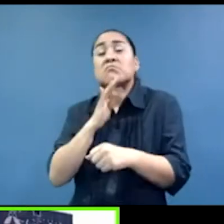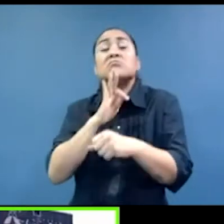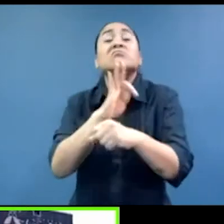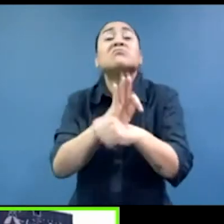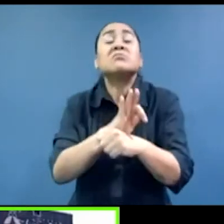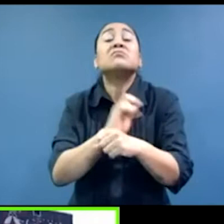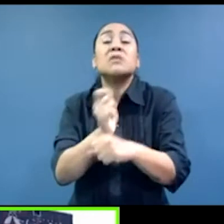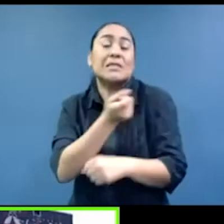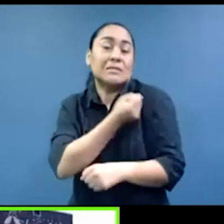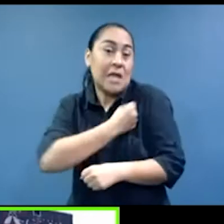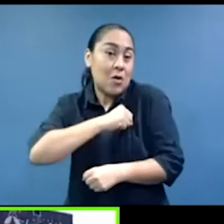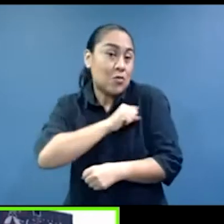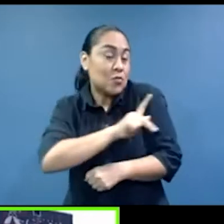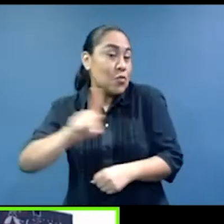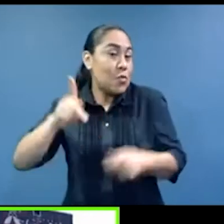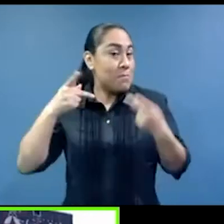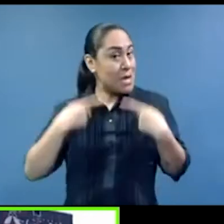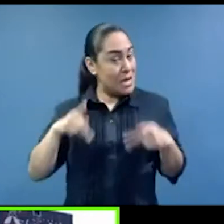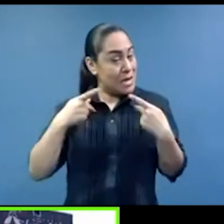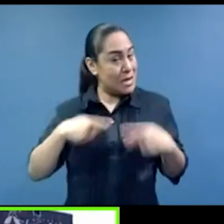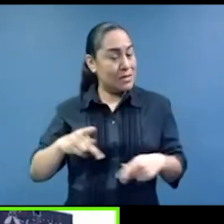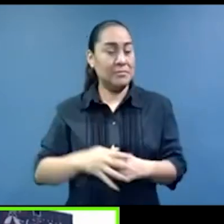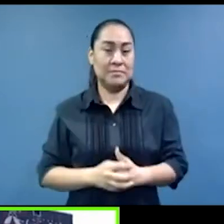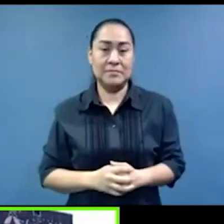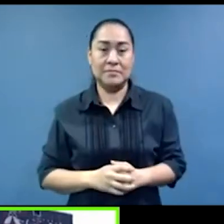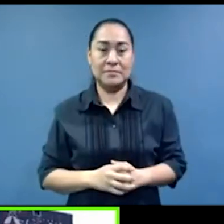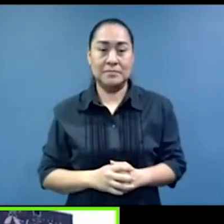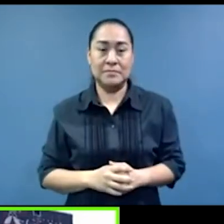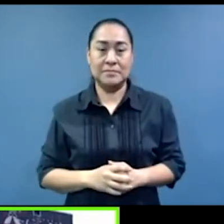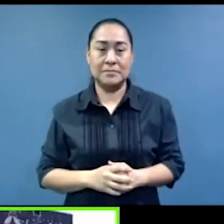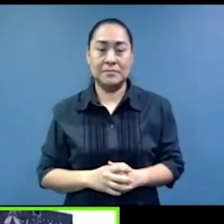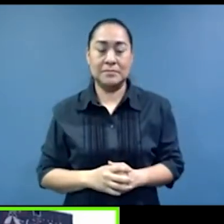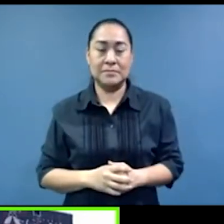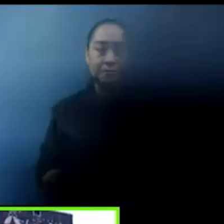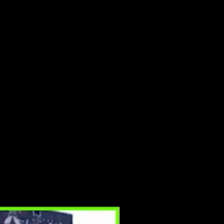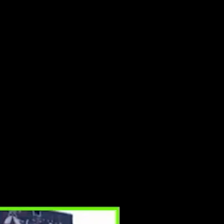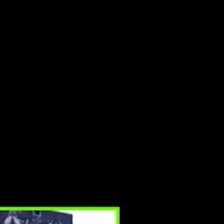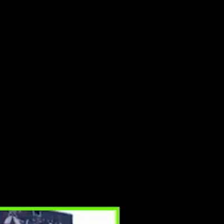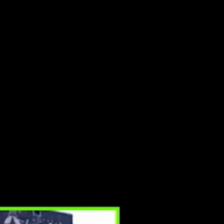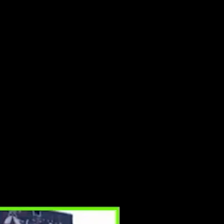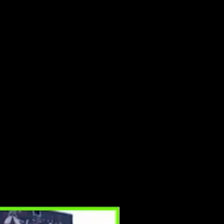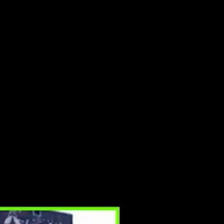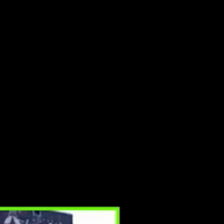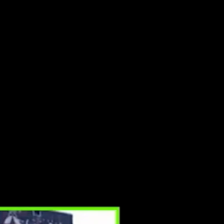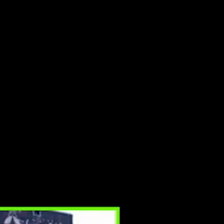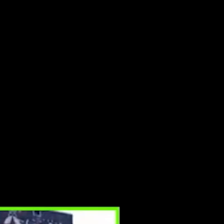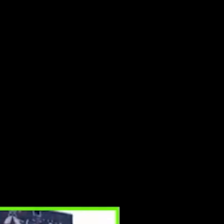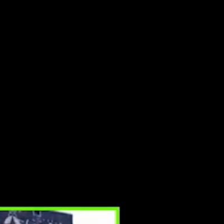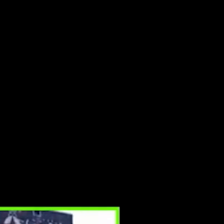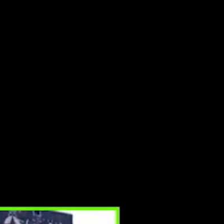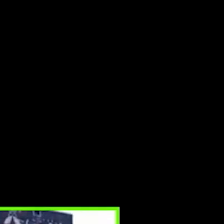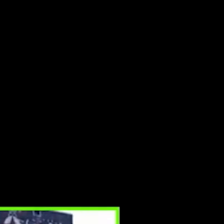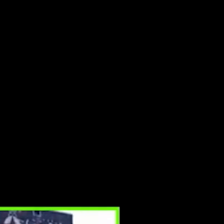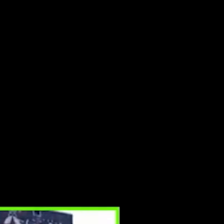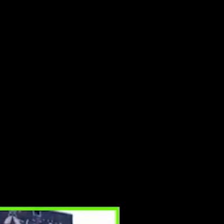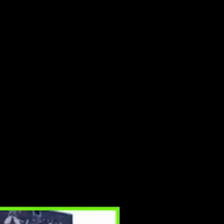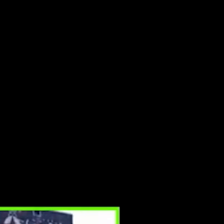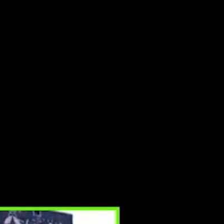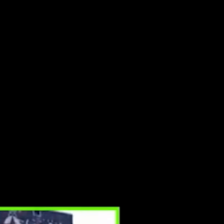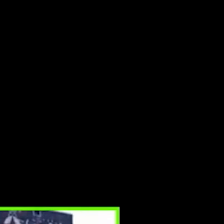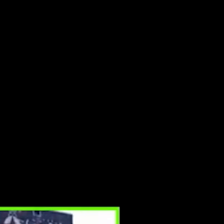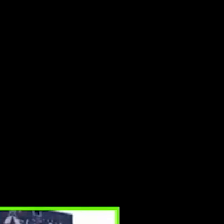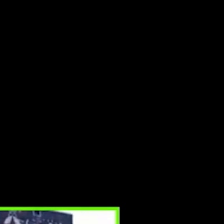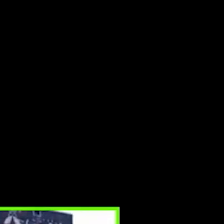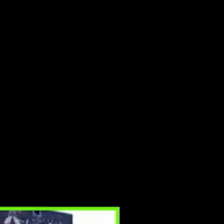salud pública de todas las personas. Creo que ya no tengo tiempo y hasta aquí dejaría mi